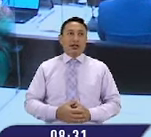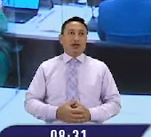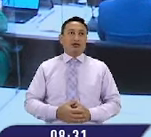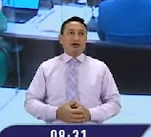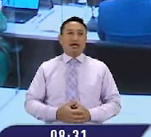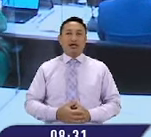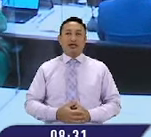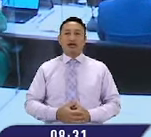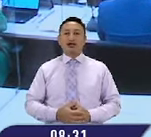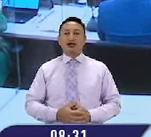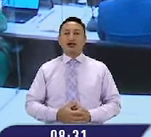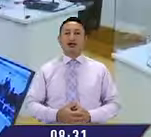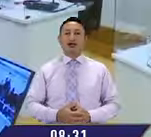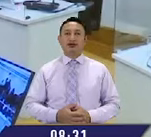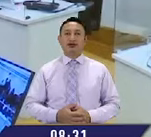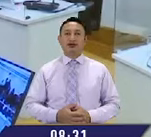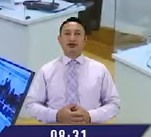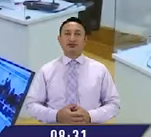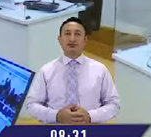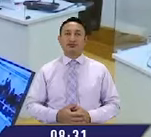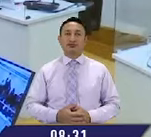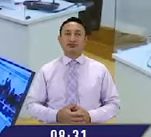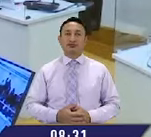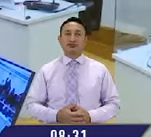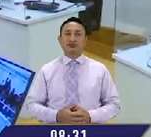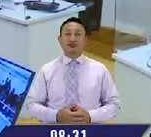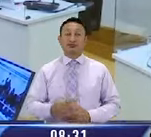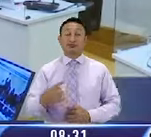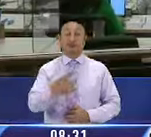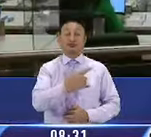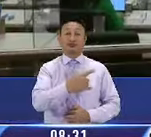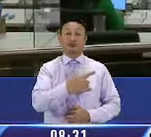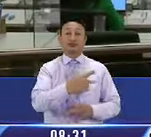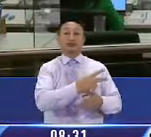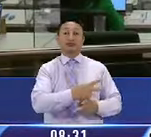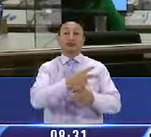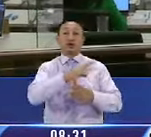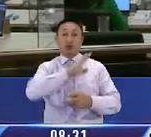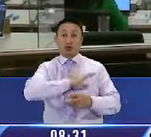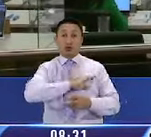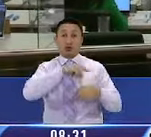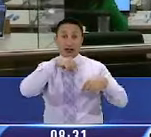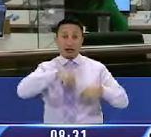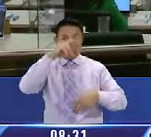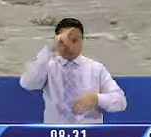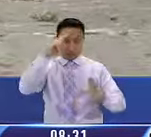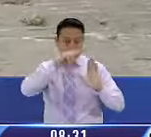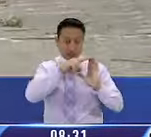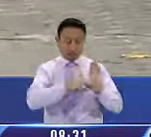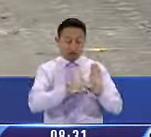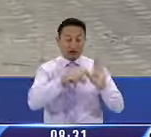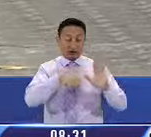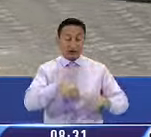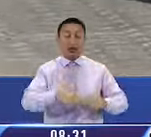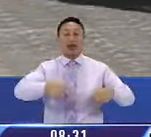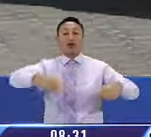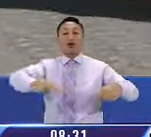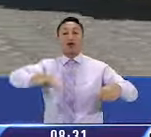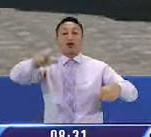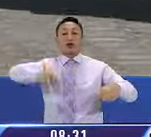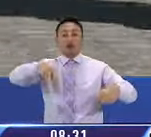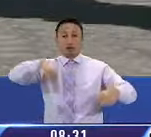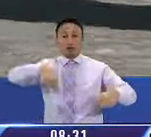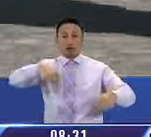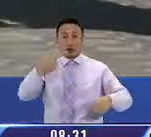Con 12 votos a favor, 1 en contra y 5 abstenciones, fue aprobada la ordenanza que prohíbe en Quito la circulación de motos con dos o